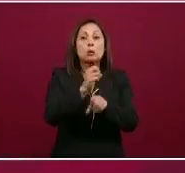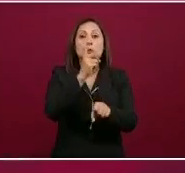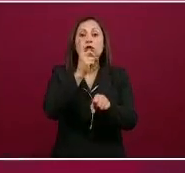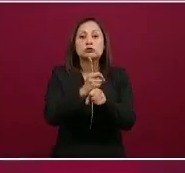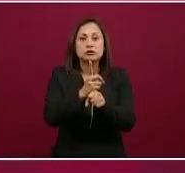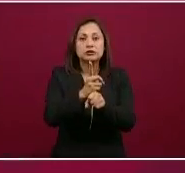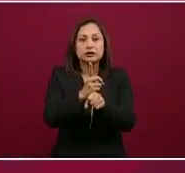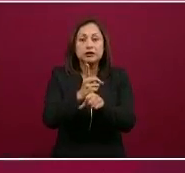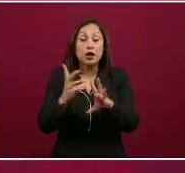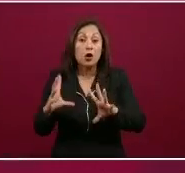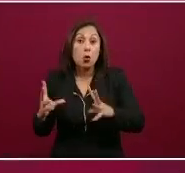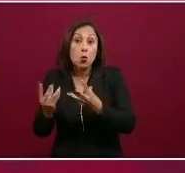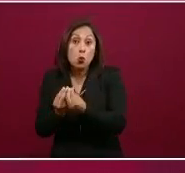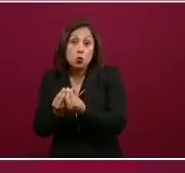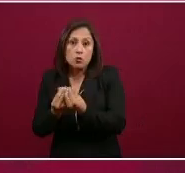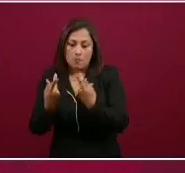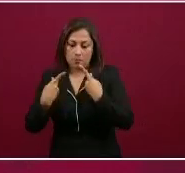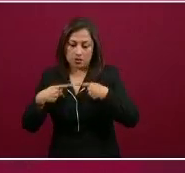miles de niños,